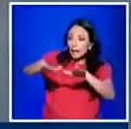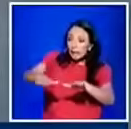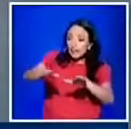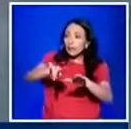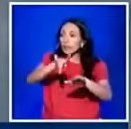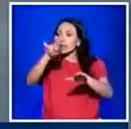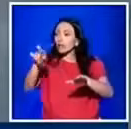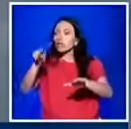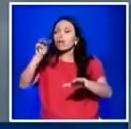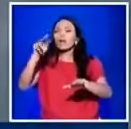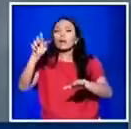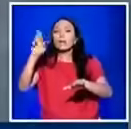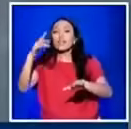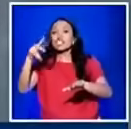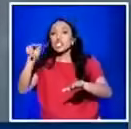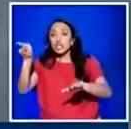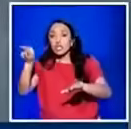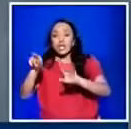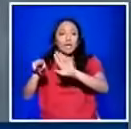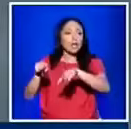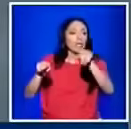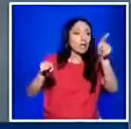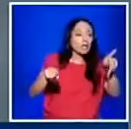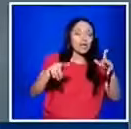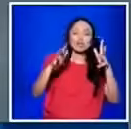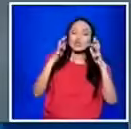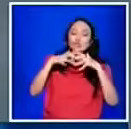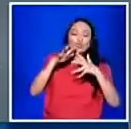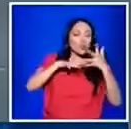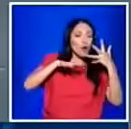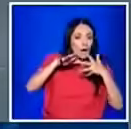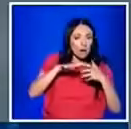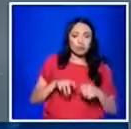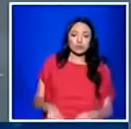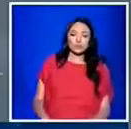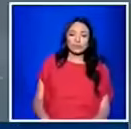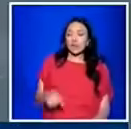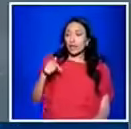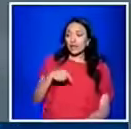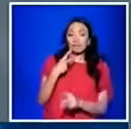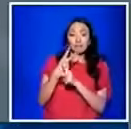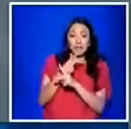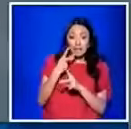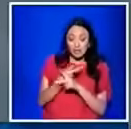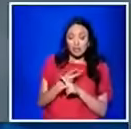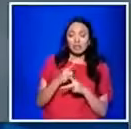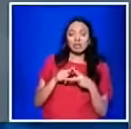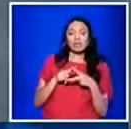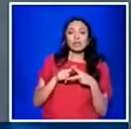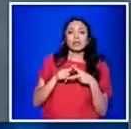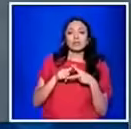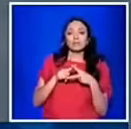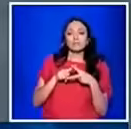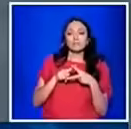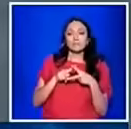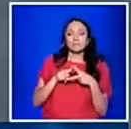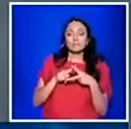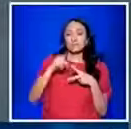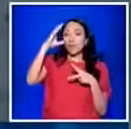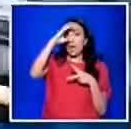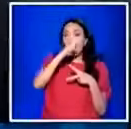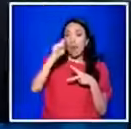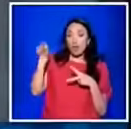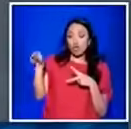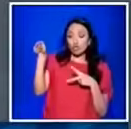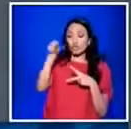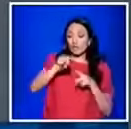punto de la universidad, ya dio un caos total. ¿Amenazas? Amenazas frontales, se enfrentan. En la noche vienen con